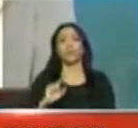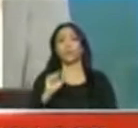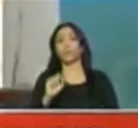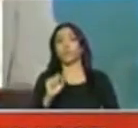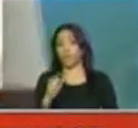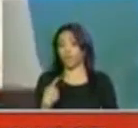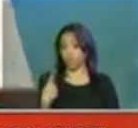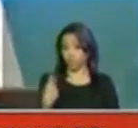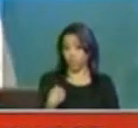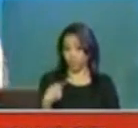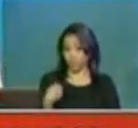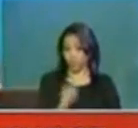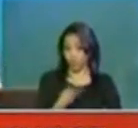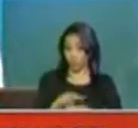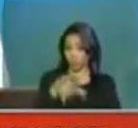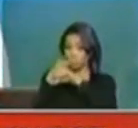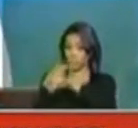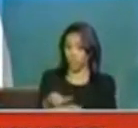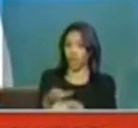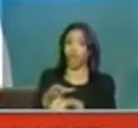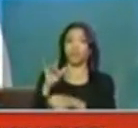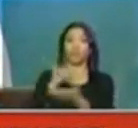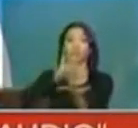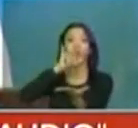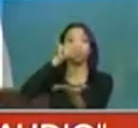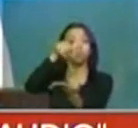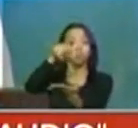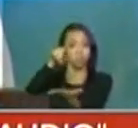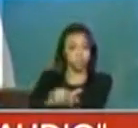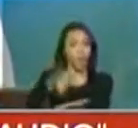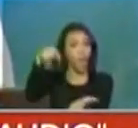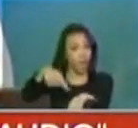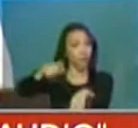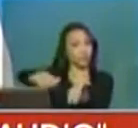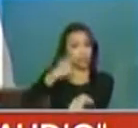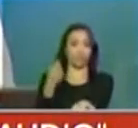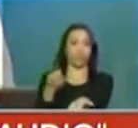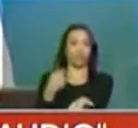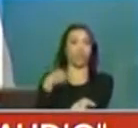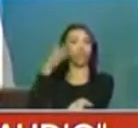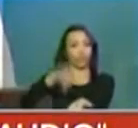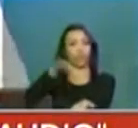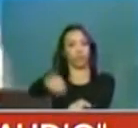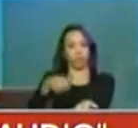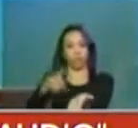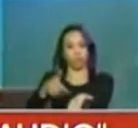Ocultaron que nos fomos buscar. Que nosotros fuimos a buscar al aeropuerto. Esta era.